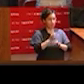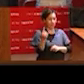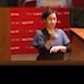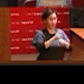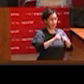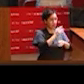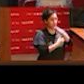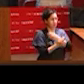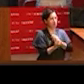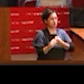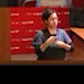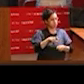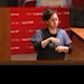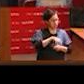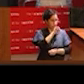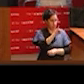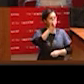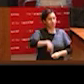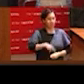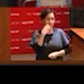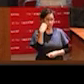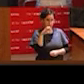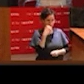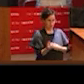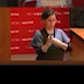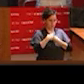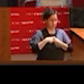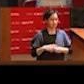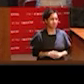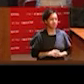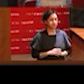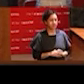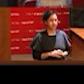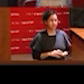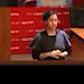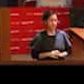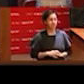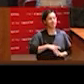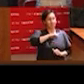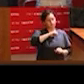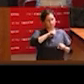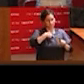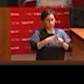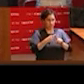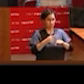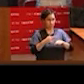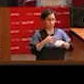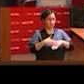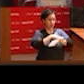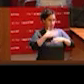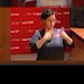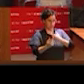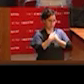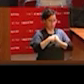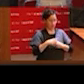tipo de discapacidad y el comité también español de representantes de personas con discapacidad el cermi y la propia administración